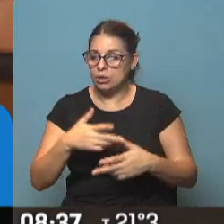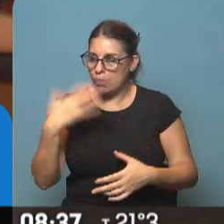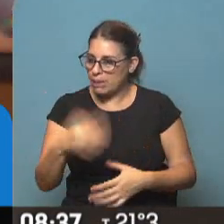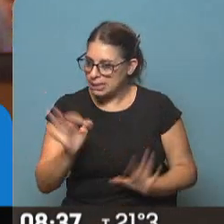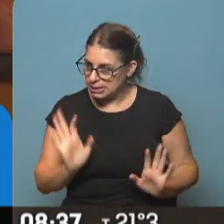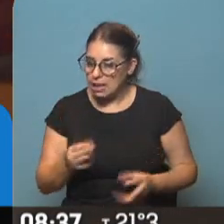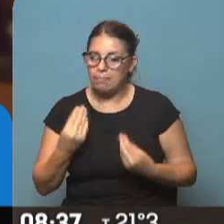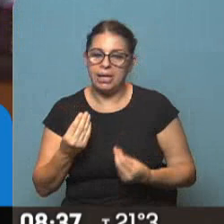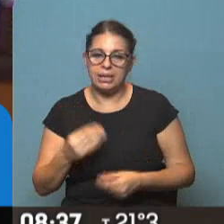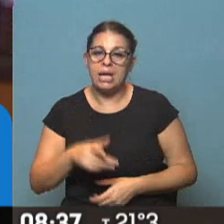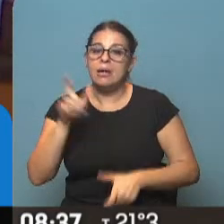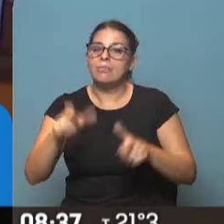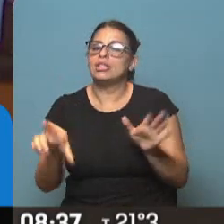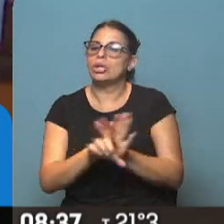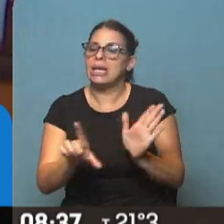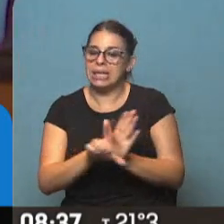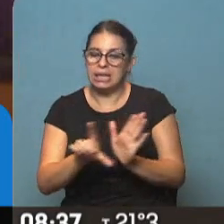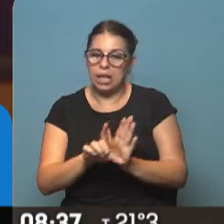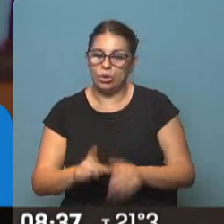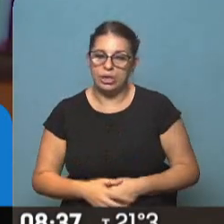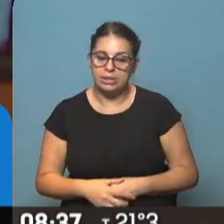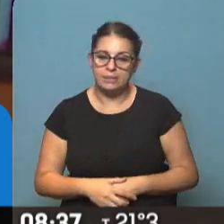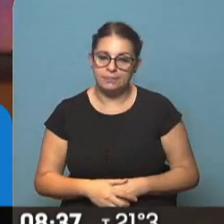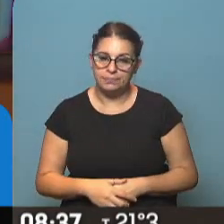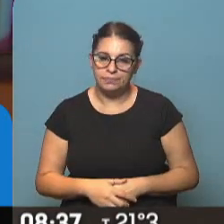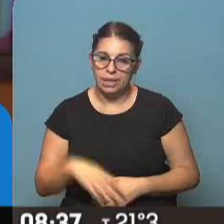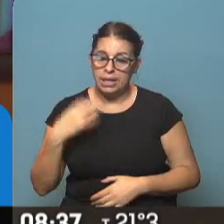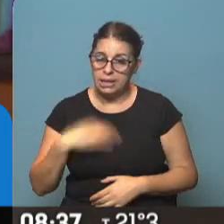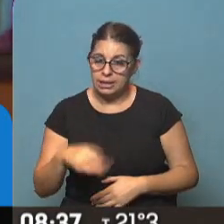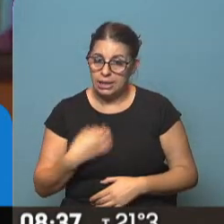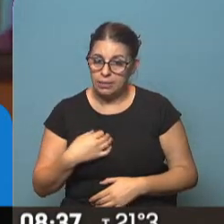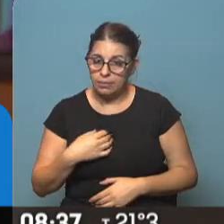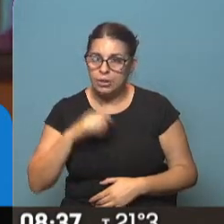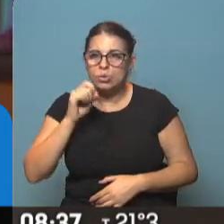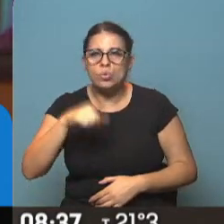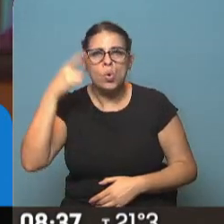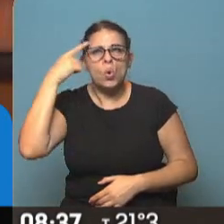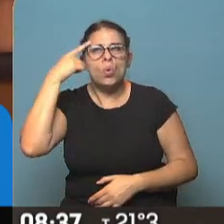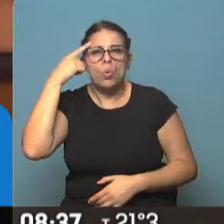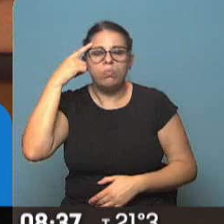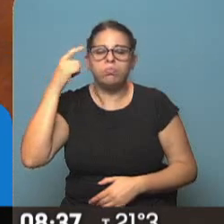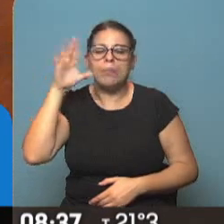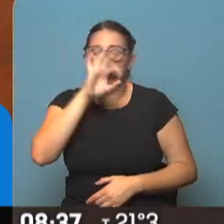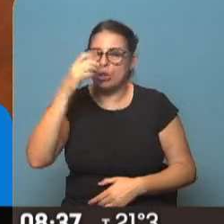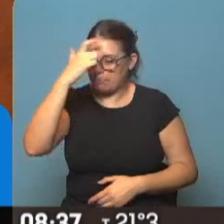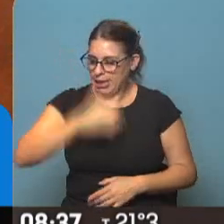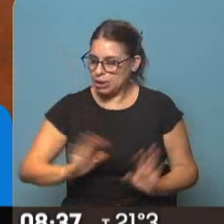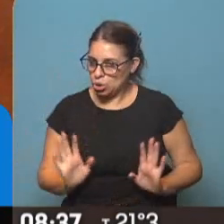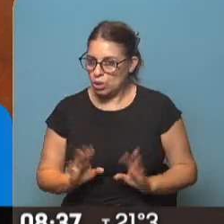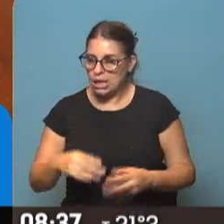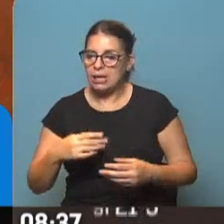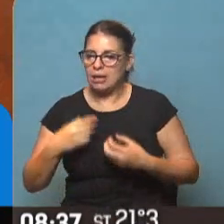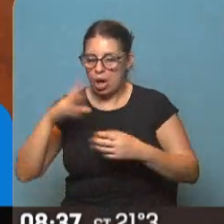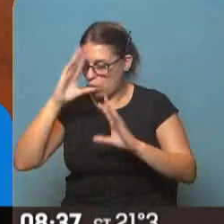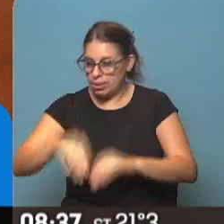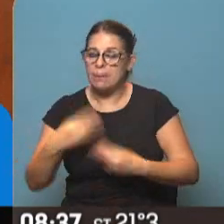para los legisladores donde deberían despojarse de sus creencias personales para entender